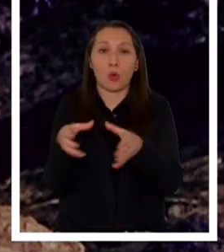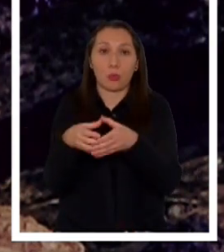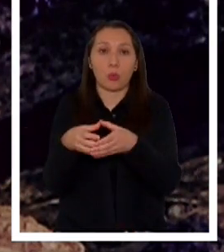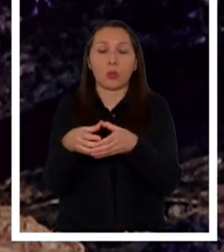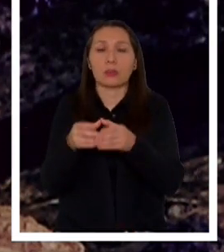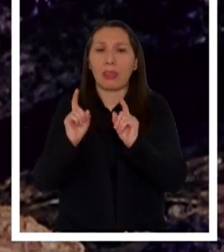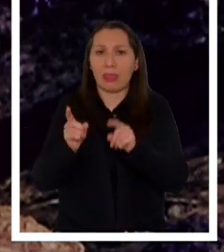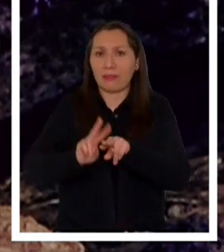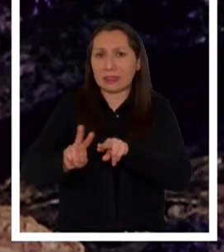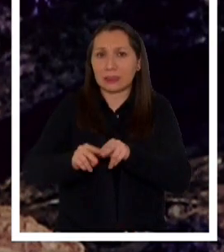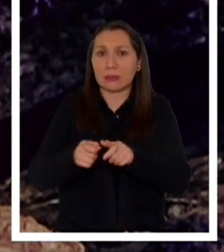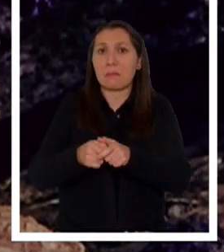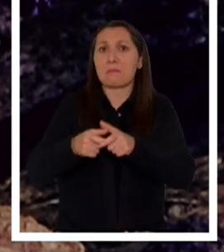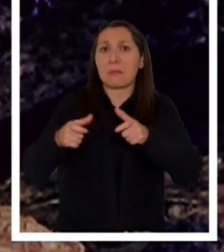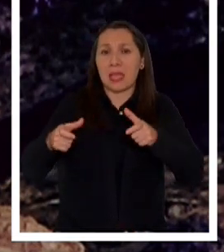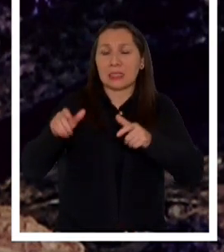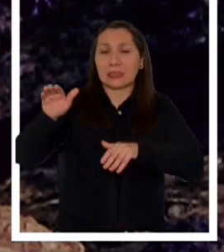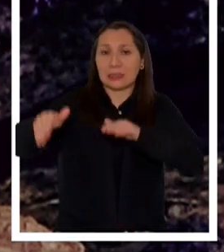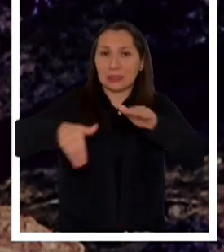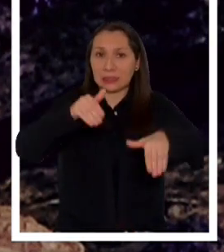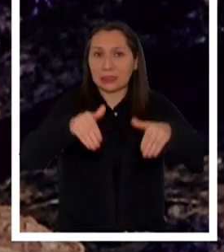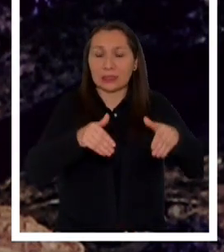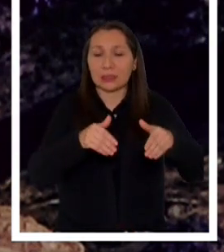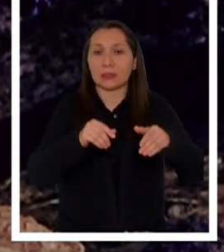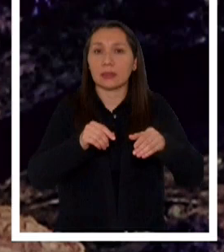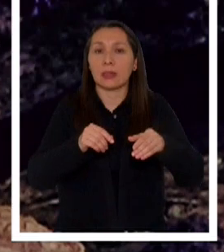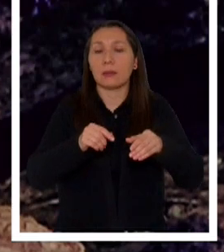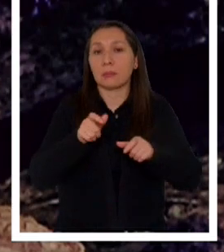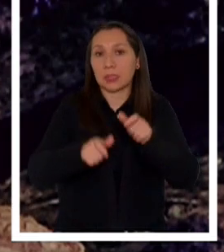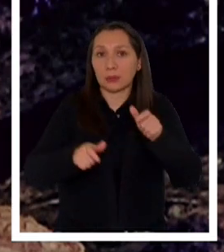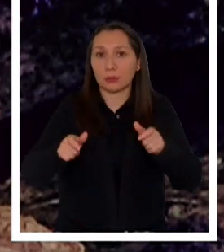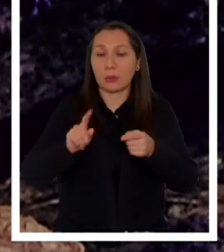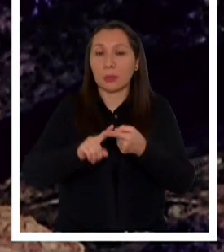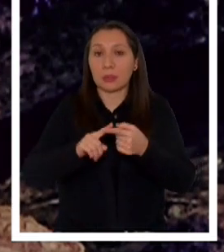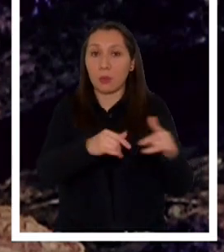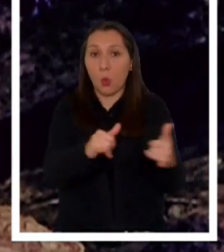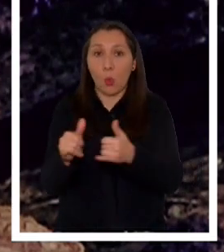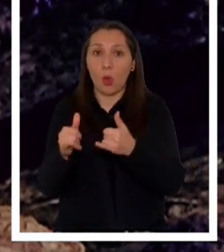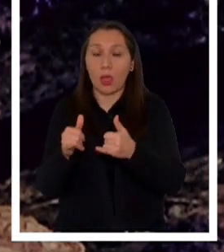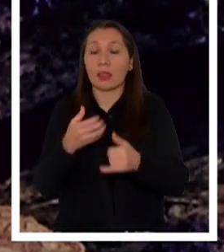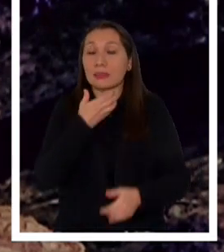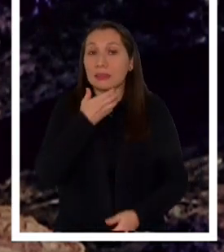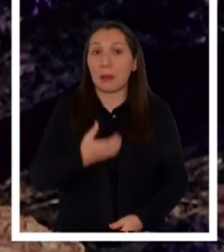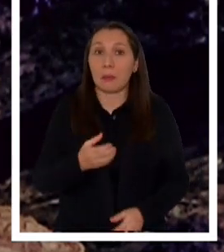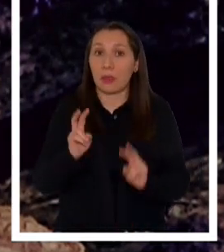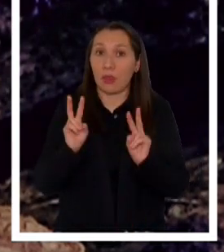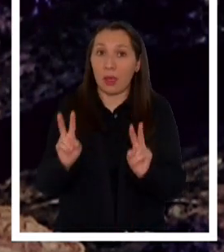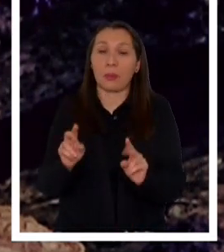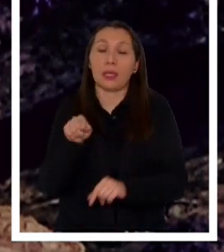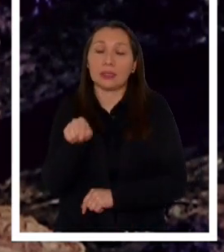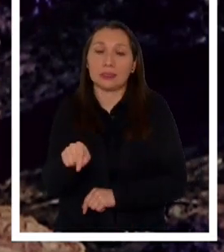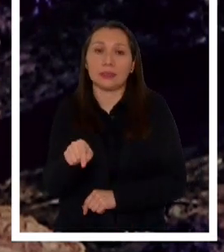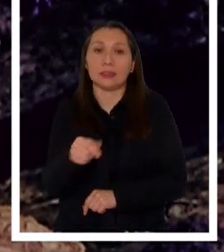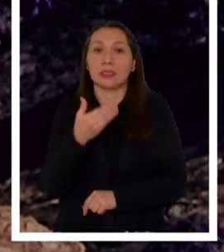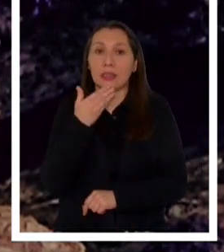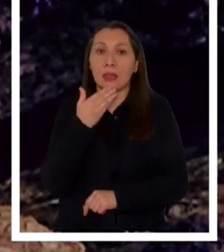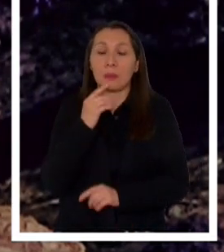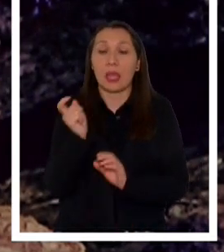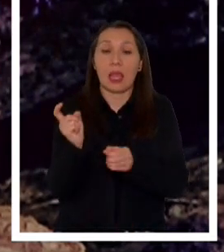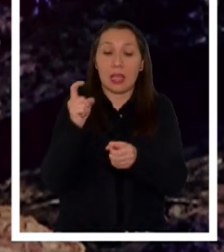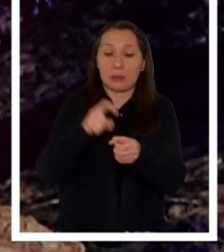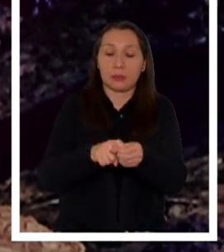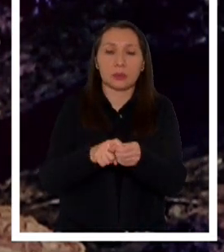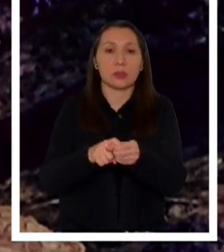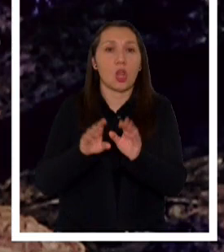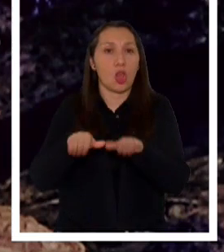corporación que han tenido que aumentar la convocatoria de para los para los juegos que se van a realizar en San Pedro La Paz la la inscripción